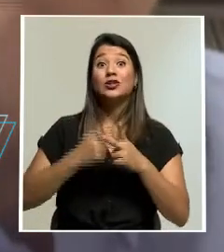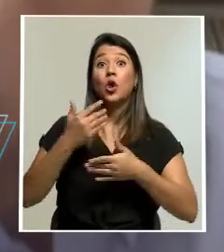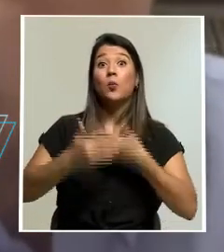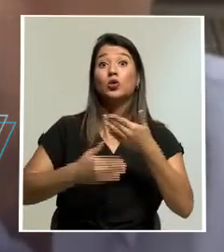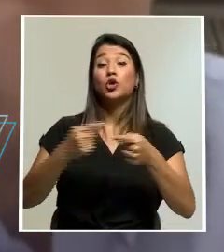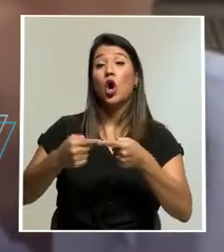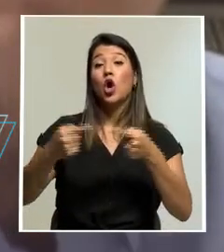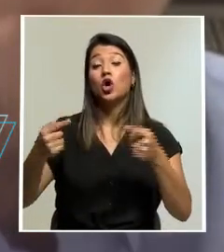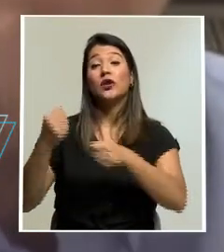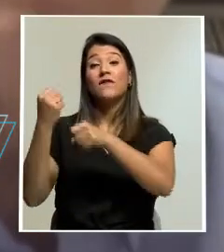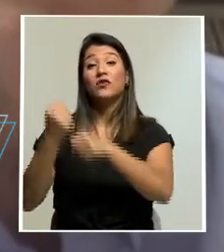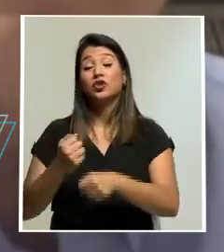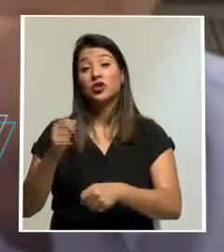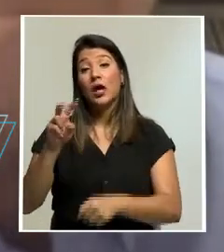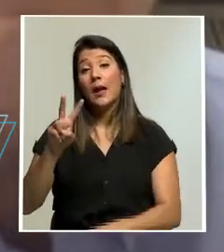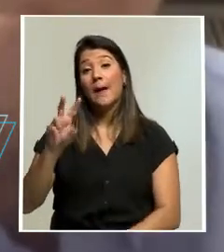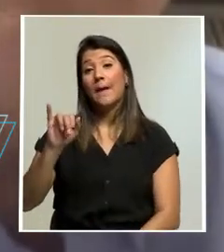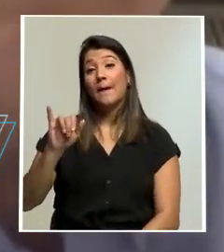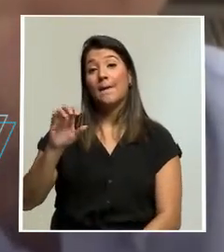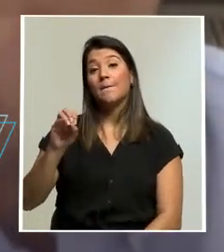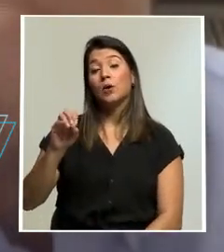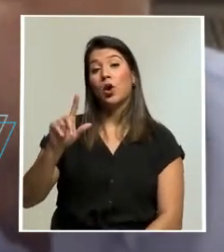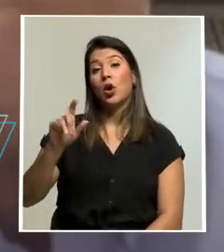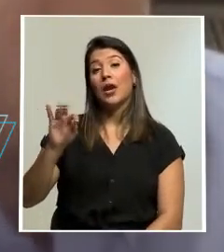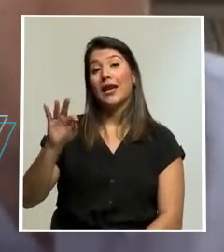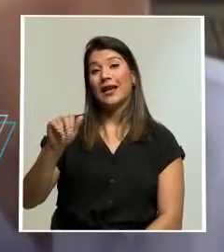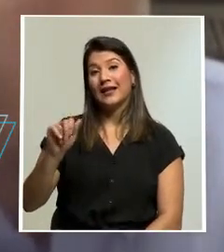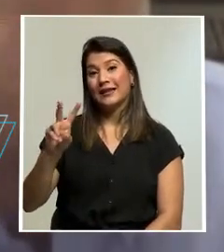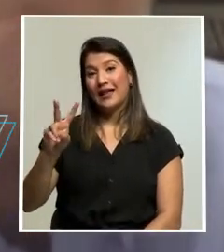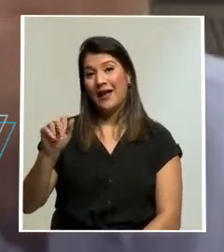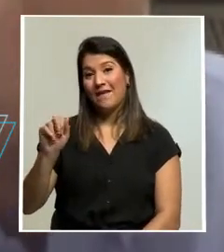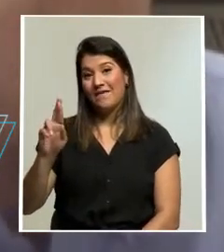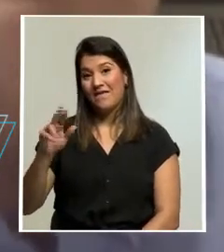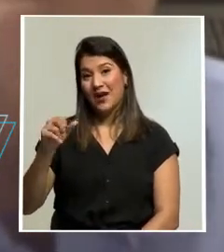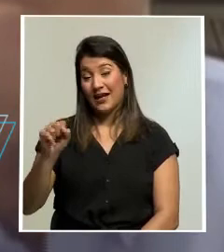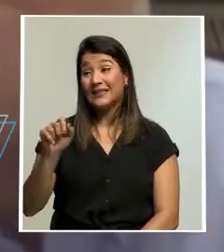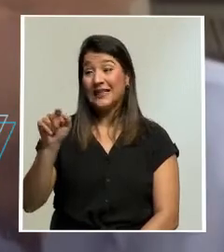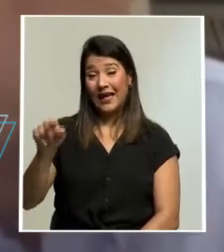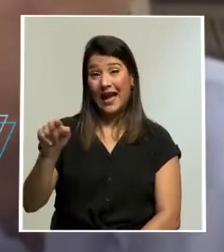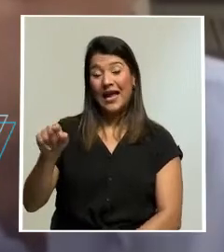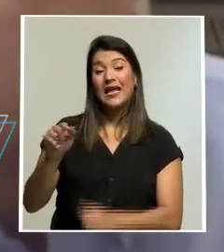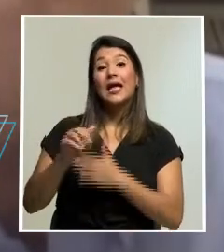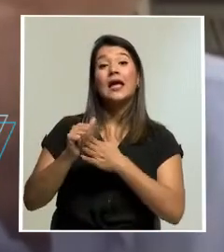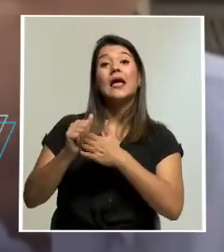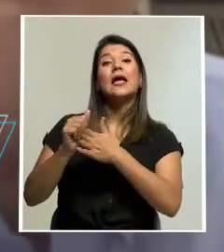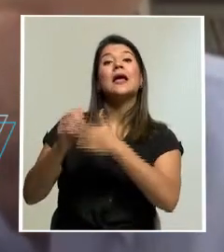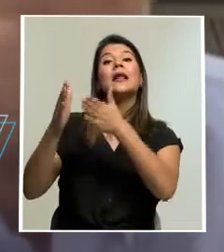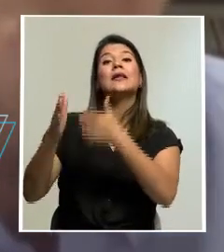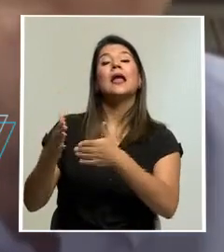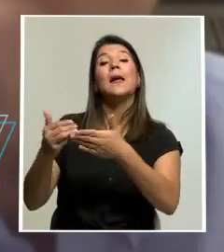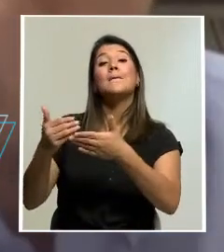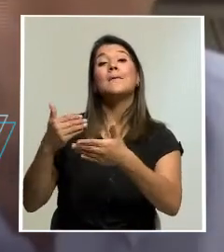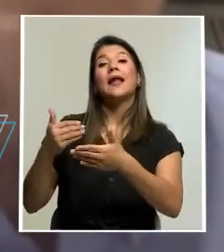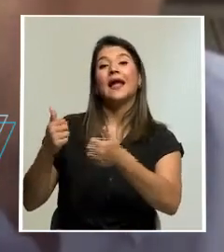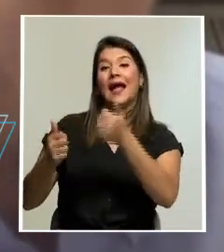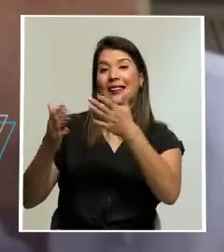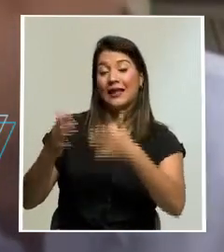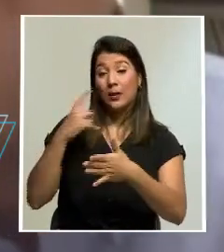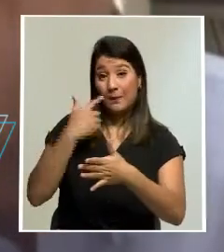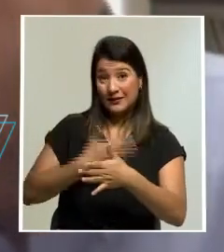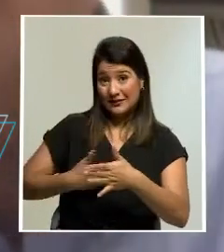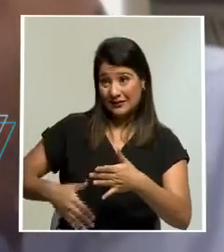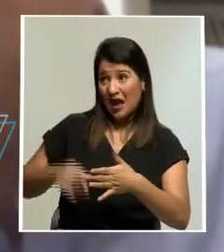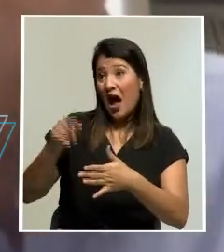Violeta Barrios de Chamorro, que preside mi hermana Cristiana, que también es precandidata a la presidencia, y le han abierto una causa